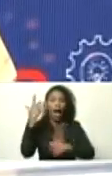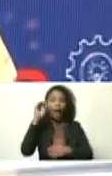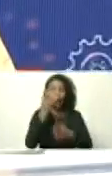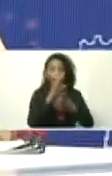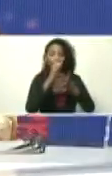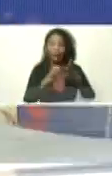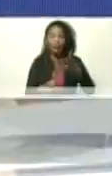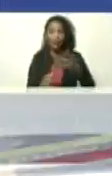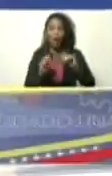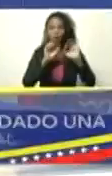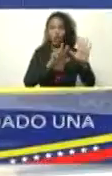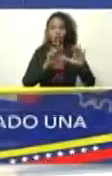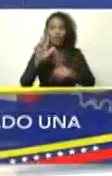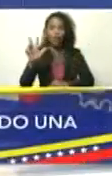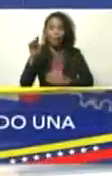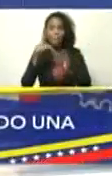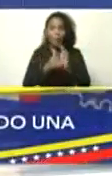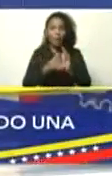caracterizados